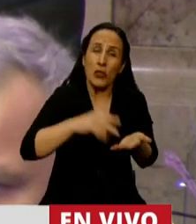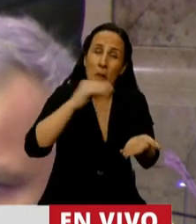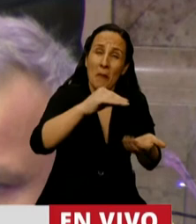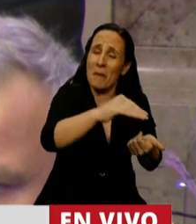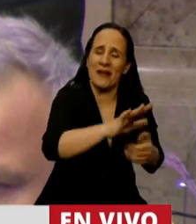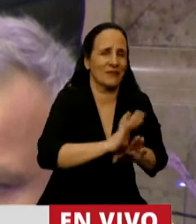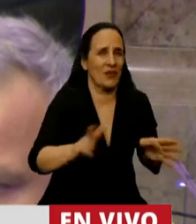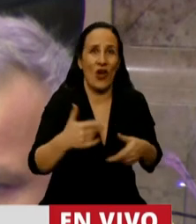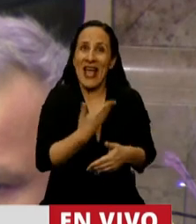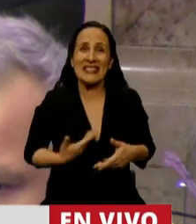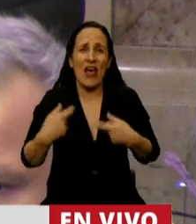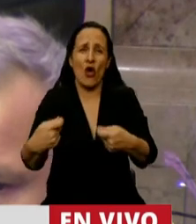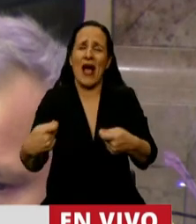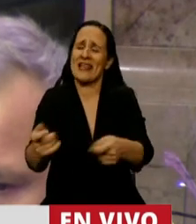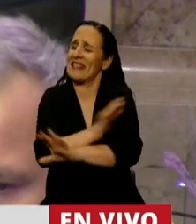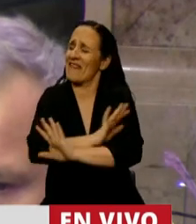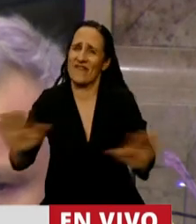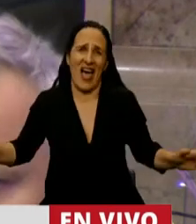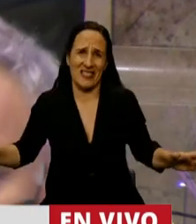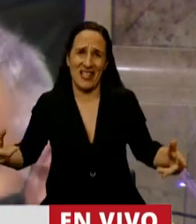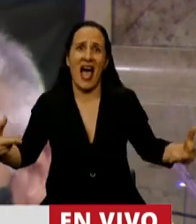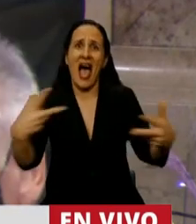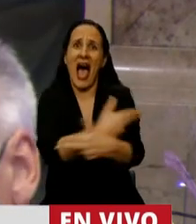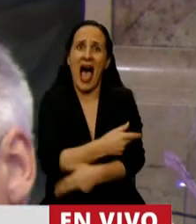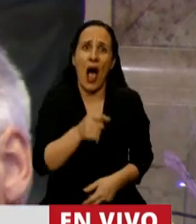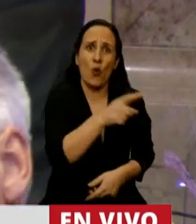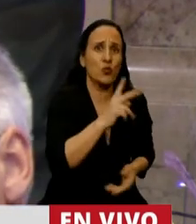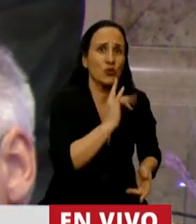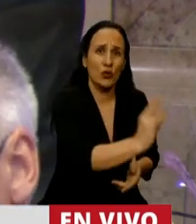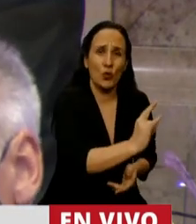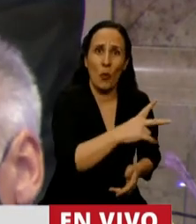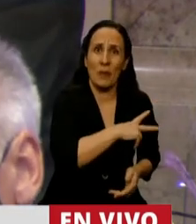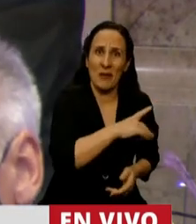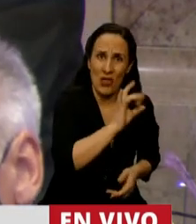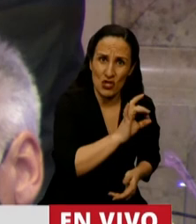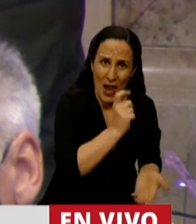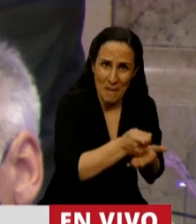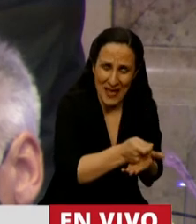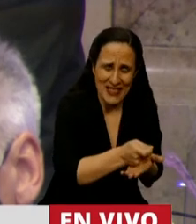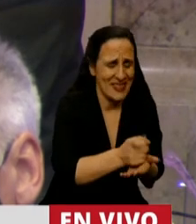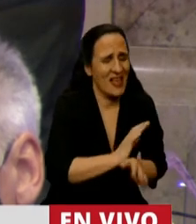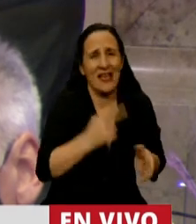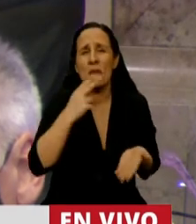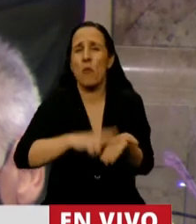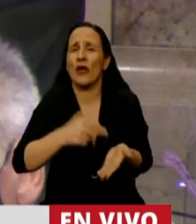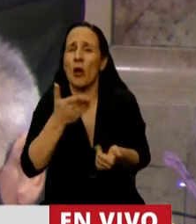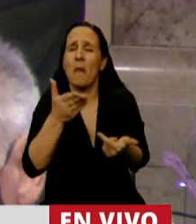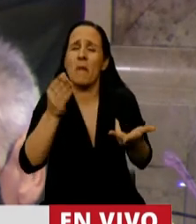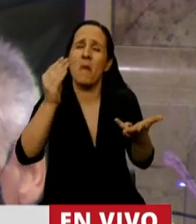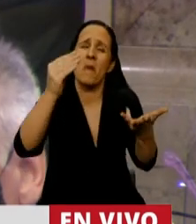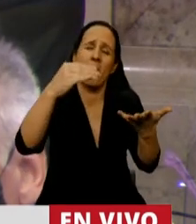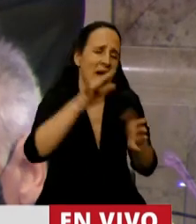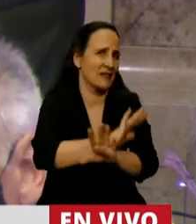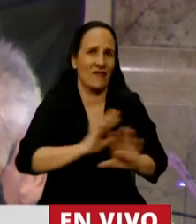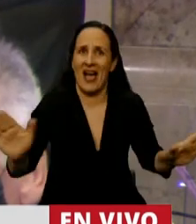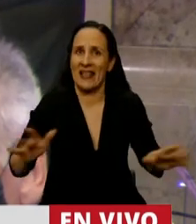gasto público, no sigamos cargando el ajuste solamente sobre el sector privado, aflojemos con la presión tributaria, porque los